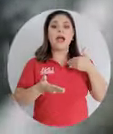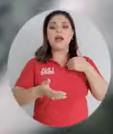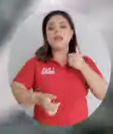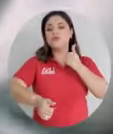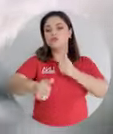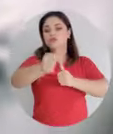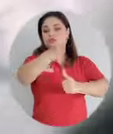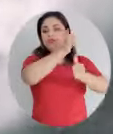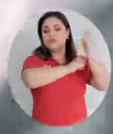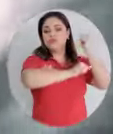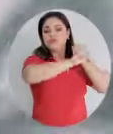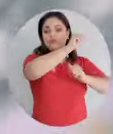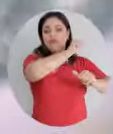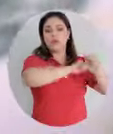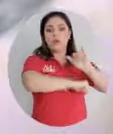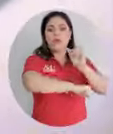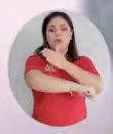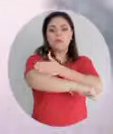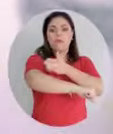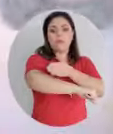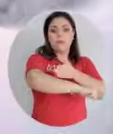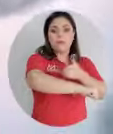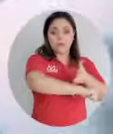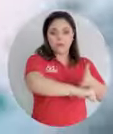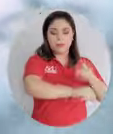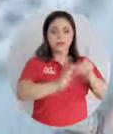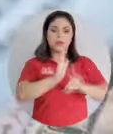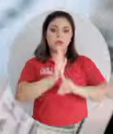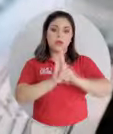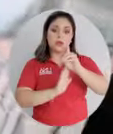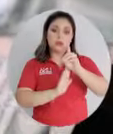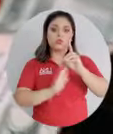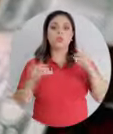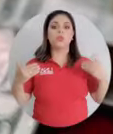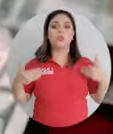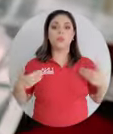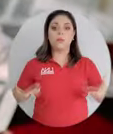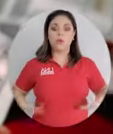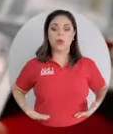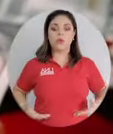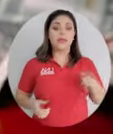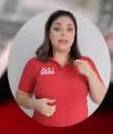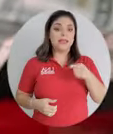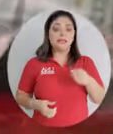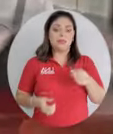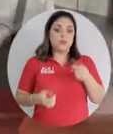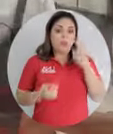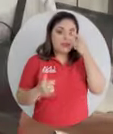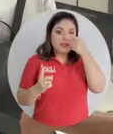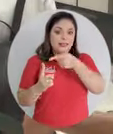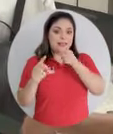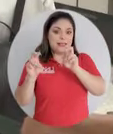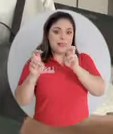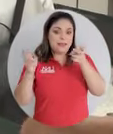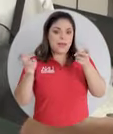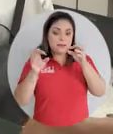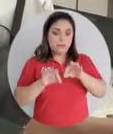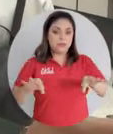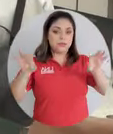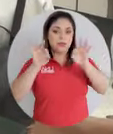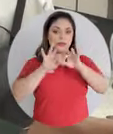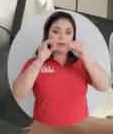en desarrollo humano, es lo que uno de los ejes fundamentales del informe del Estado de la Nación,